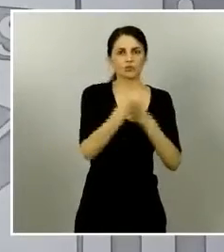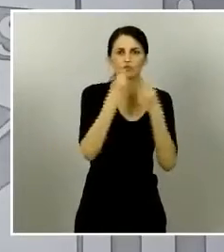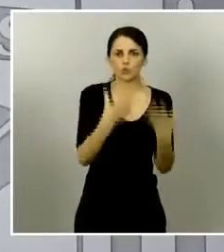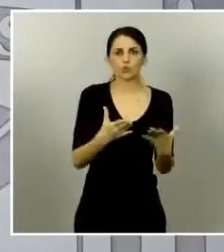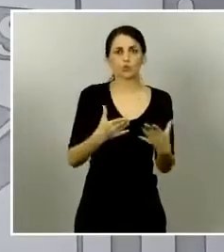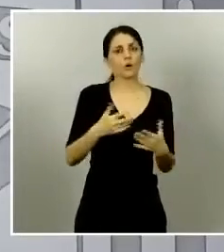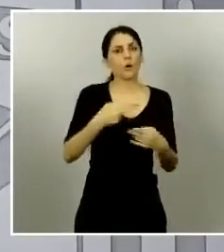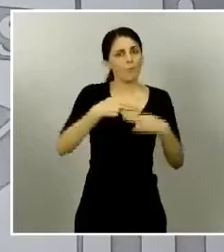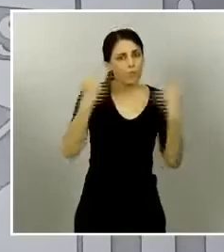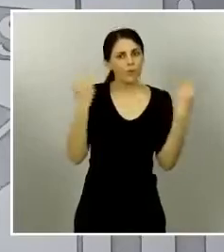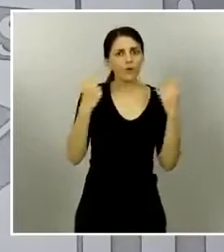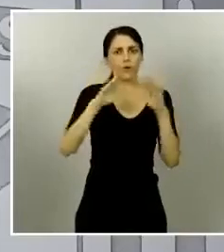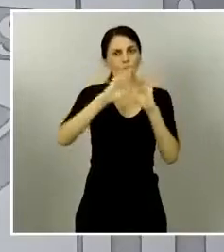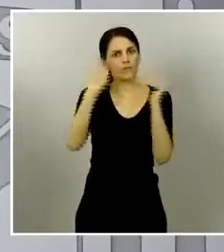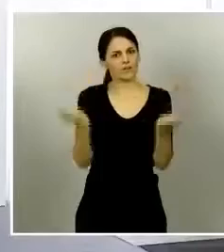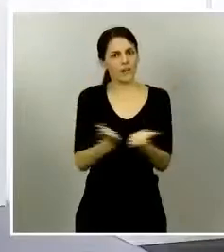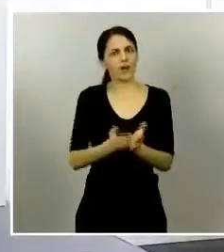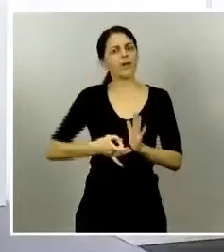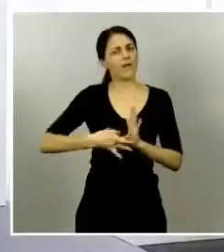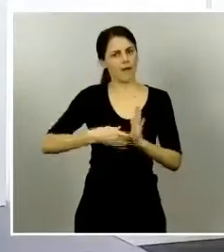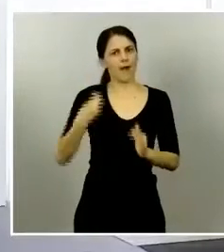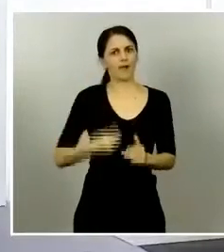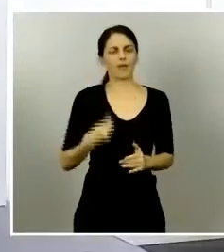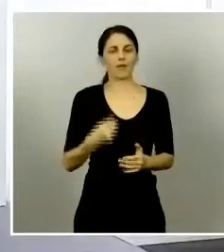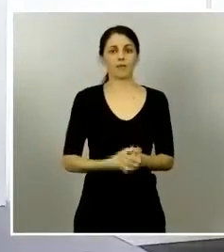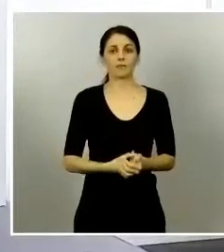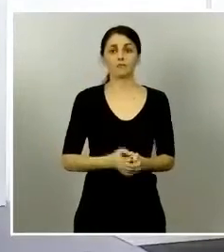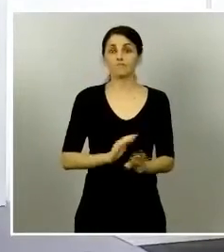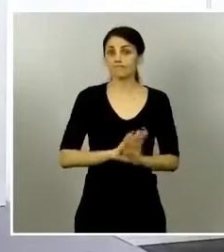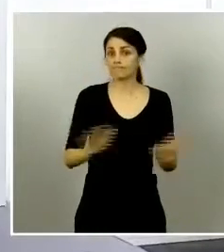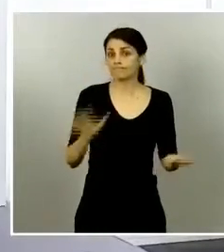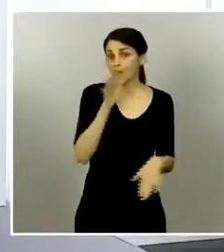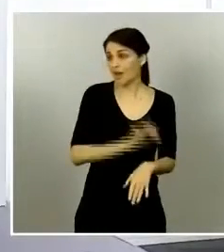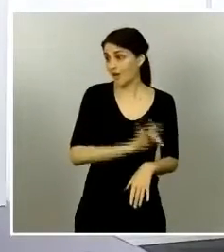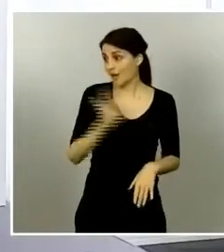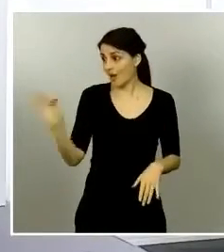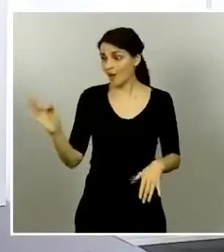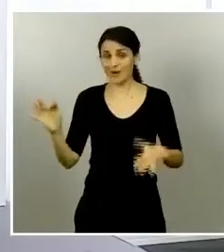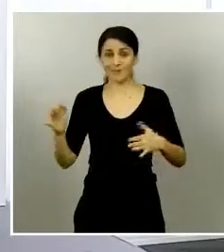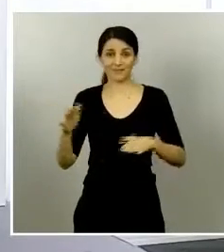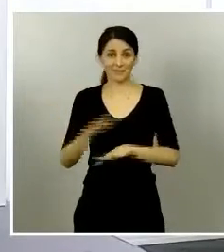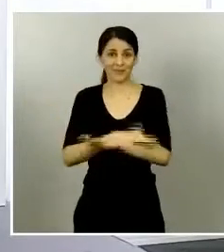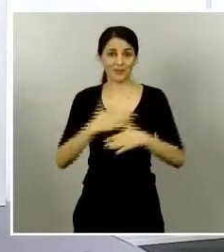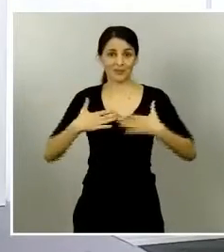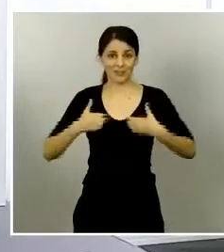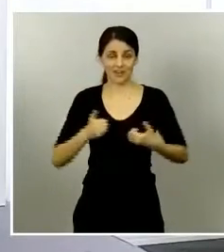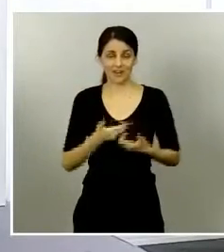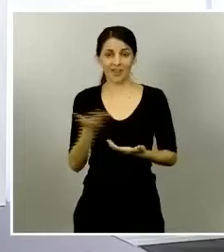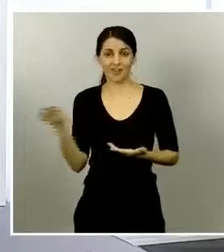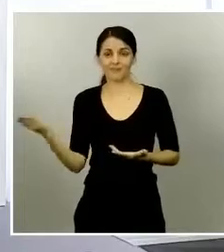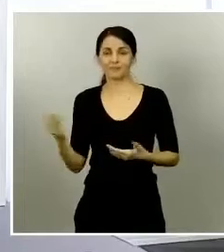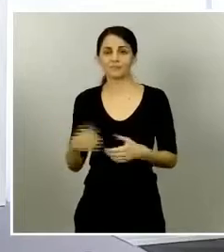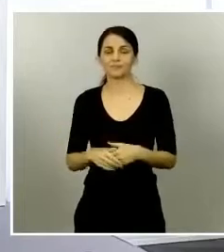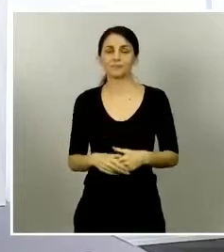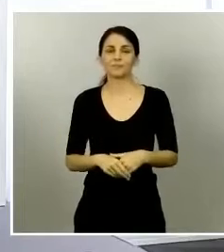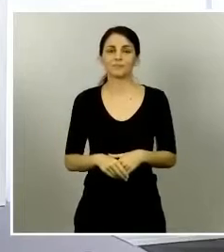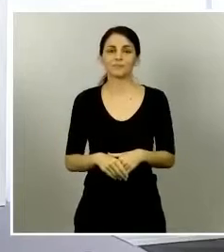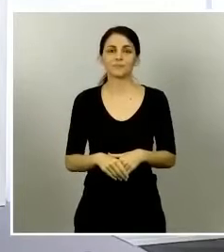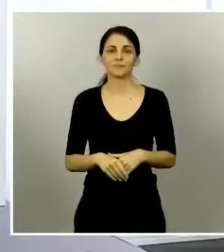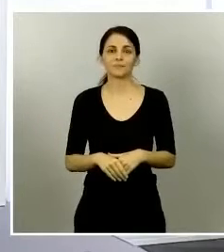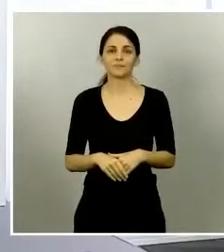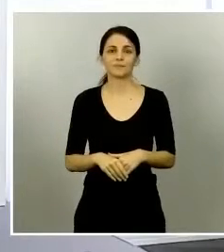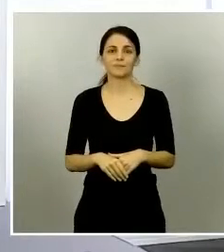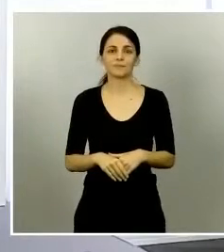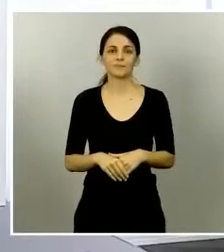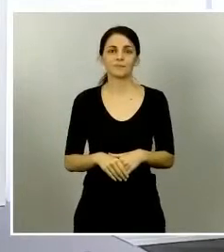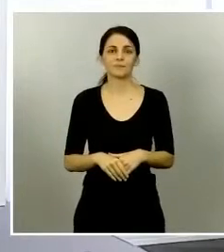de condiciones a un sistema sanitario público, universal y de calidad. Y sin más, cedo ahora la palabra con motivo de la